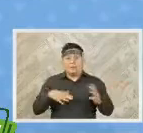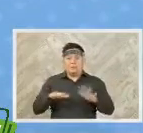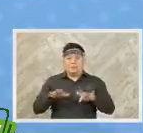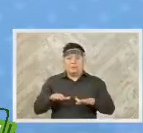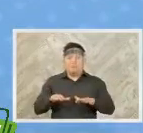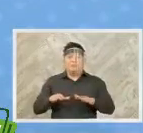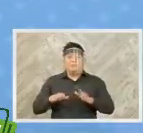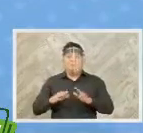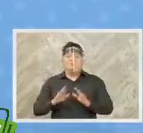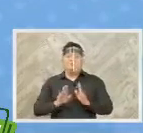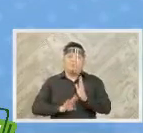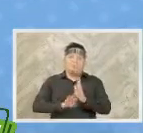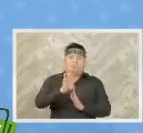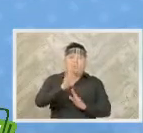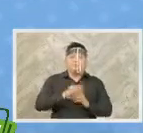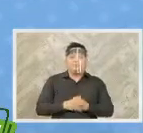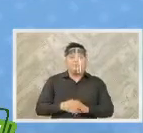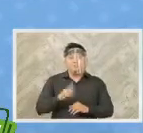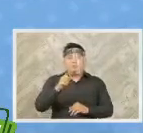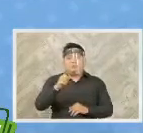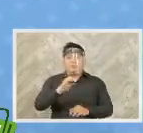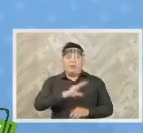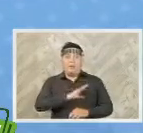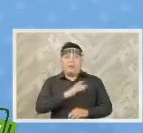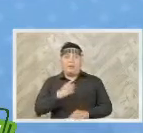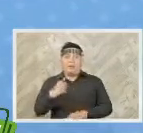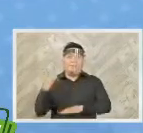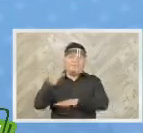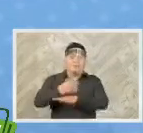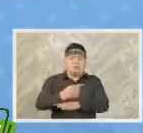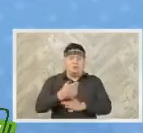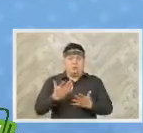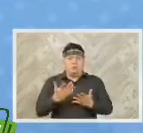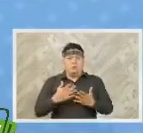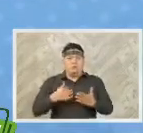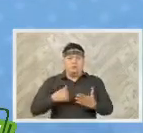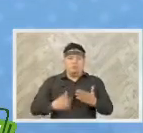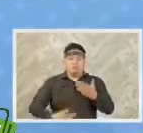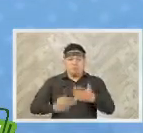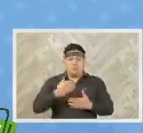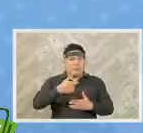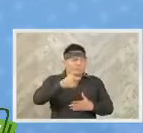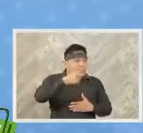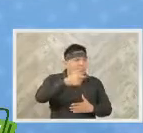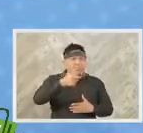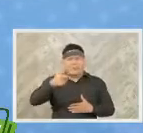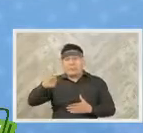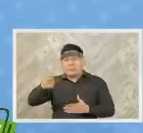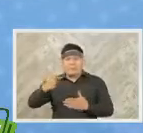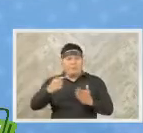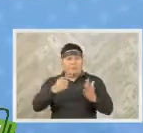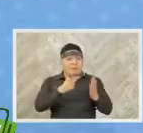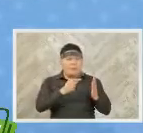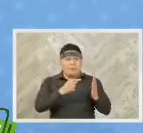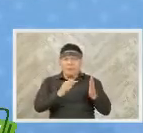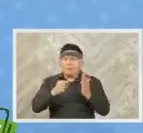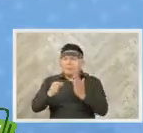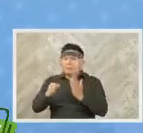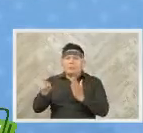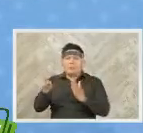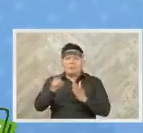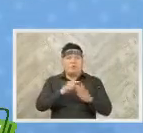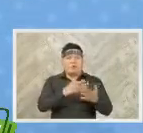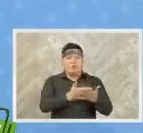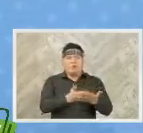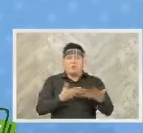Banco del Progreso, por orientación del señor alcalde, iniciamos ese proceso de verificación de la situación de abastecimiento.